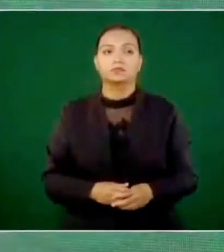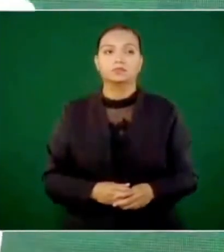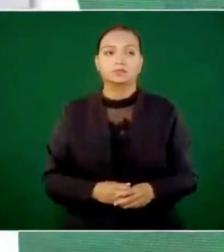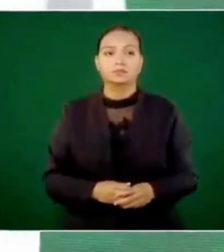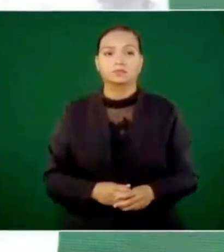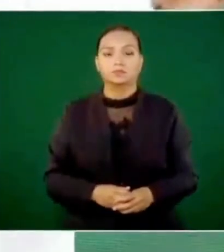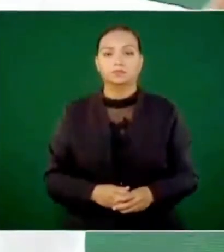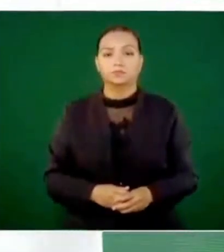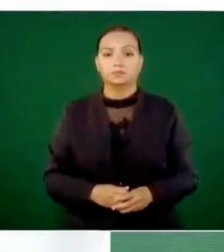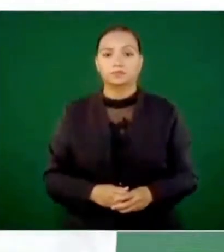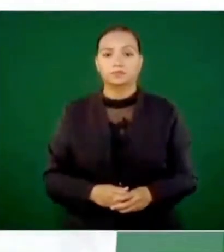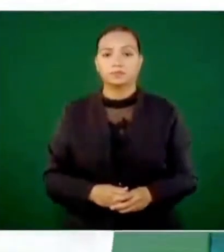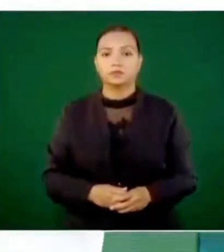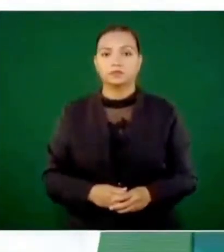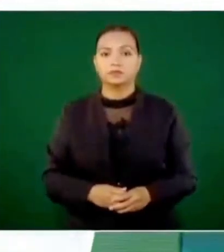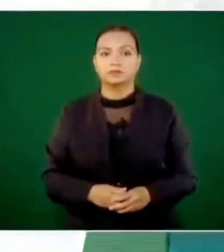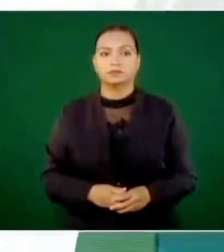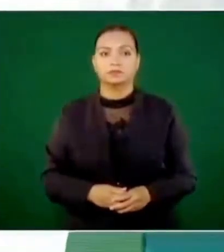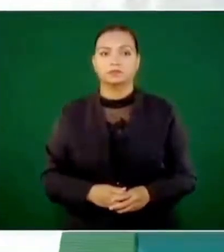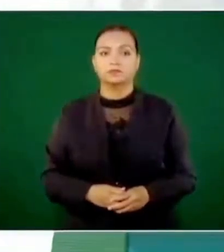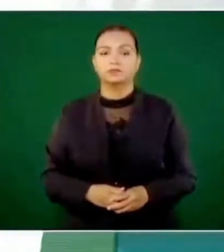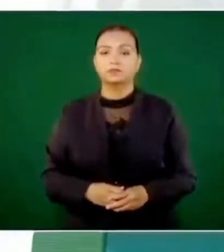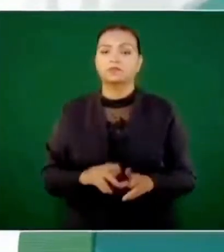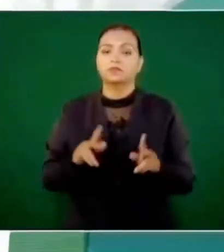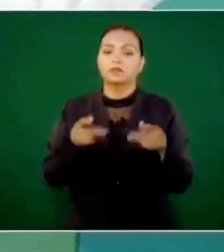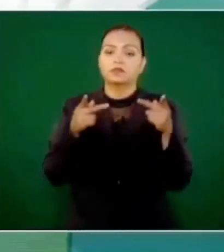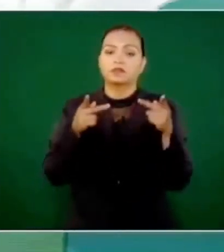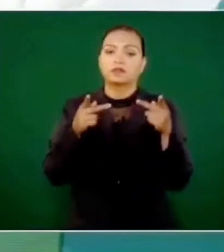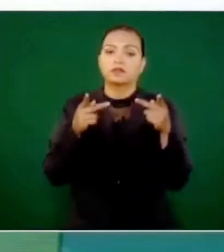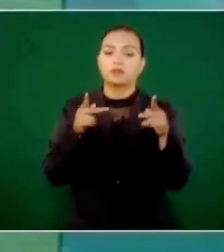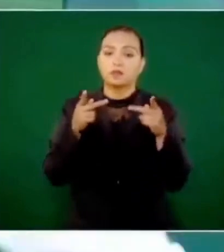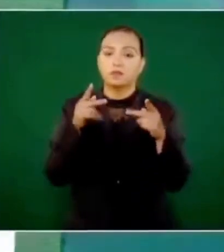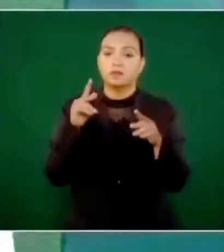Si se vende una plaza,